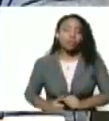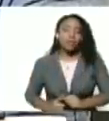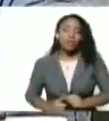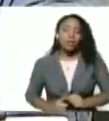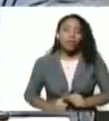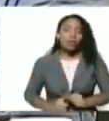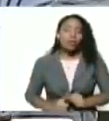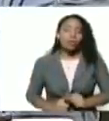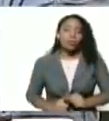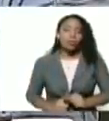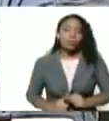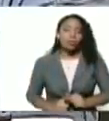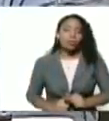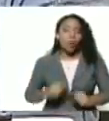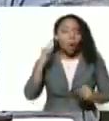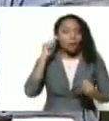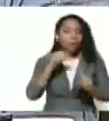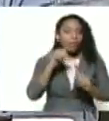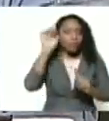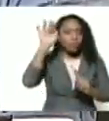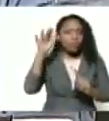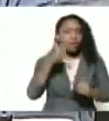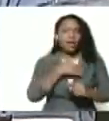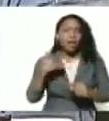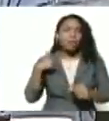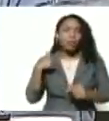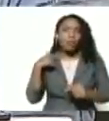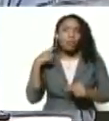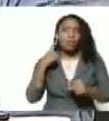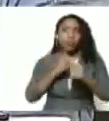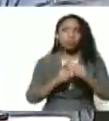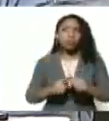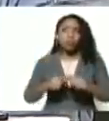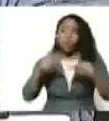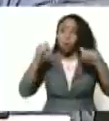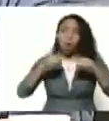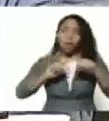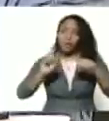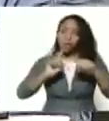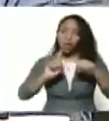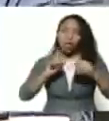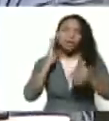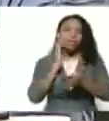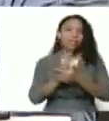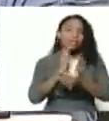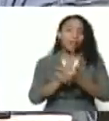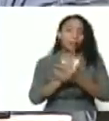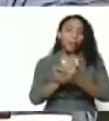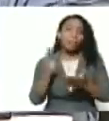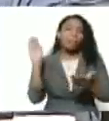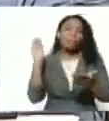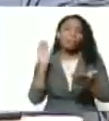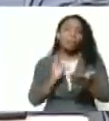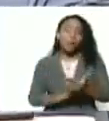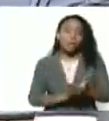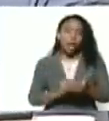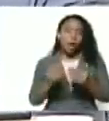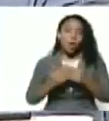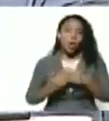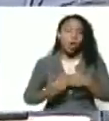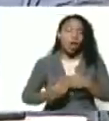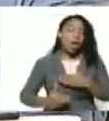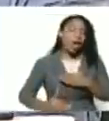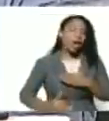la meta que nos hemos trazado nosotros y nosotras, que no es desde ahorita, sino que ha sido una meta establecida a lo